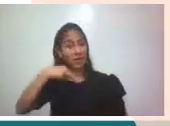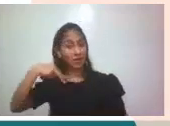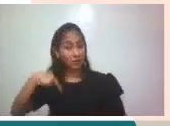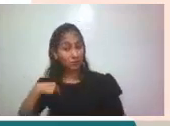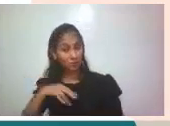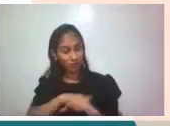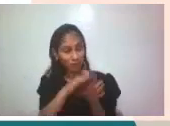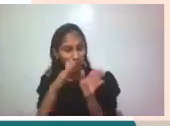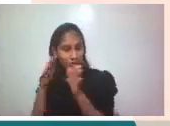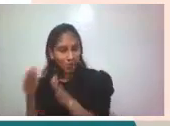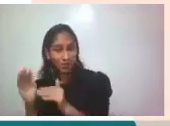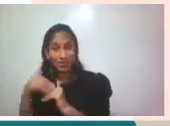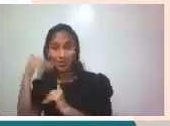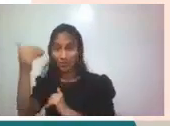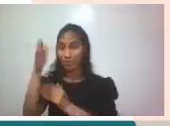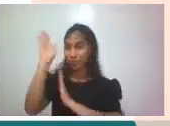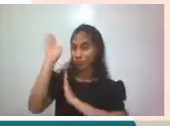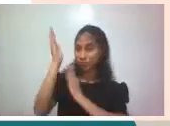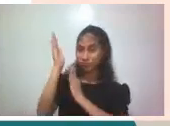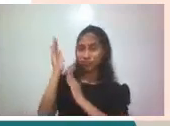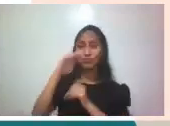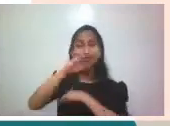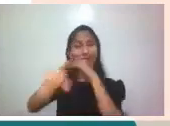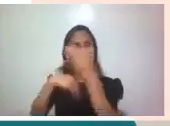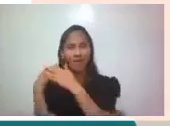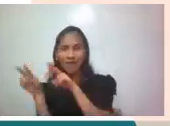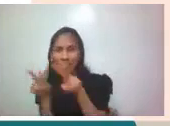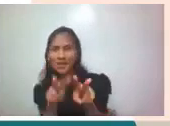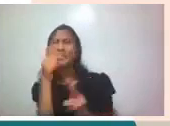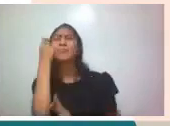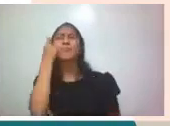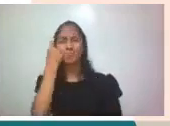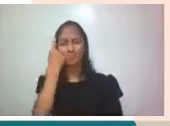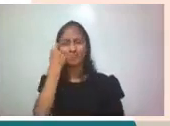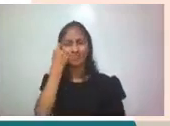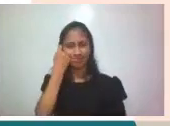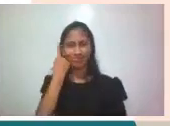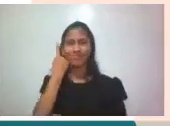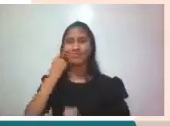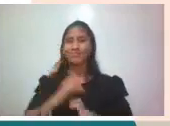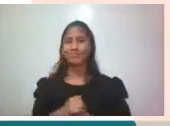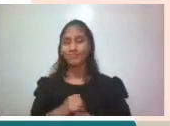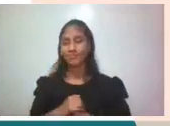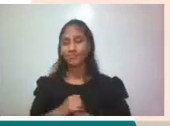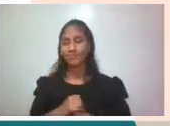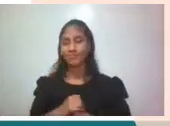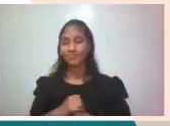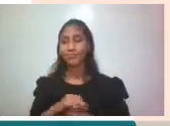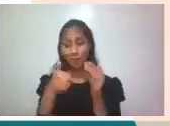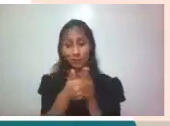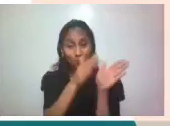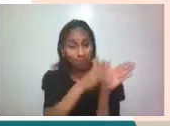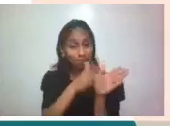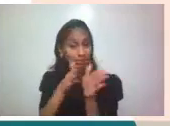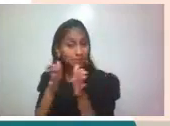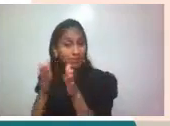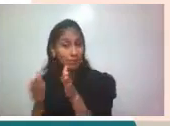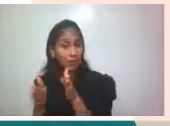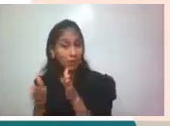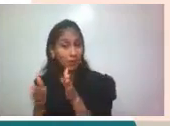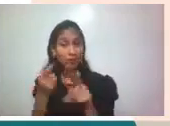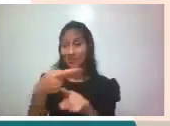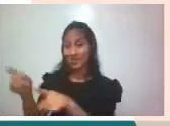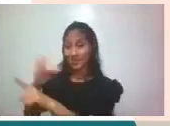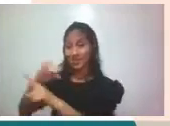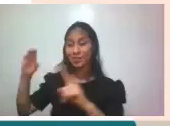llegar con las mejores herramientas a los distintos públicos con quienes nos dirigimos de forma intercultural